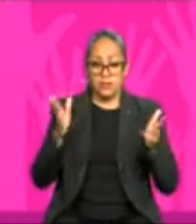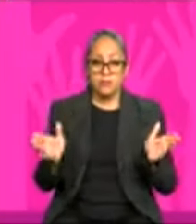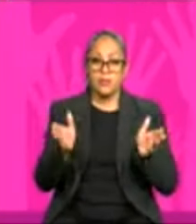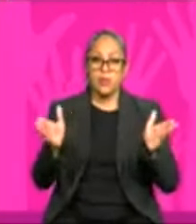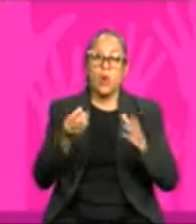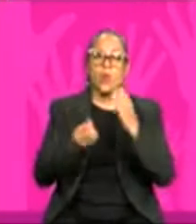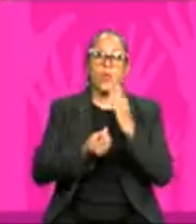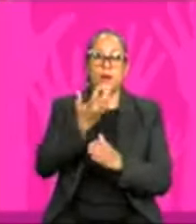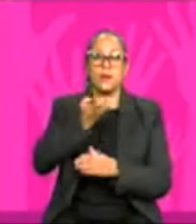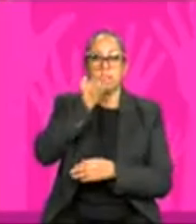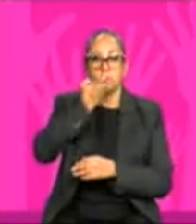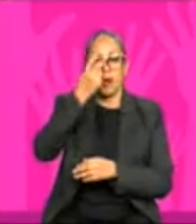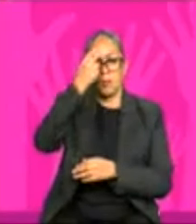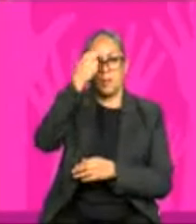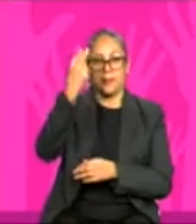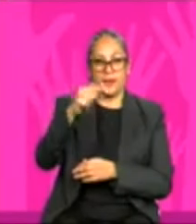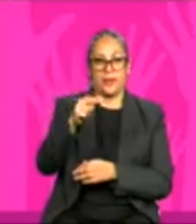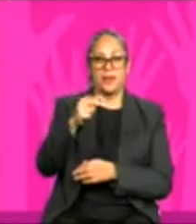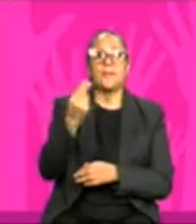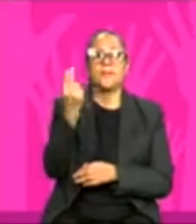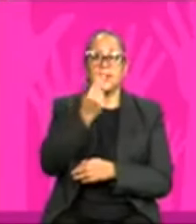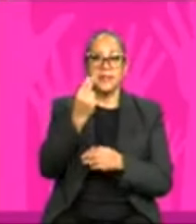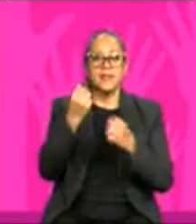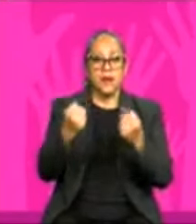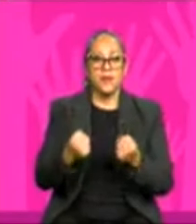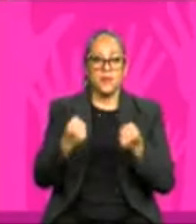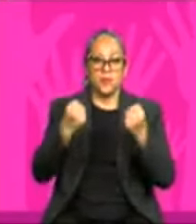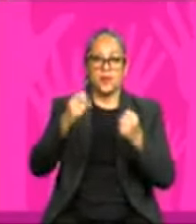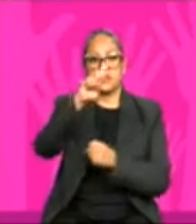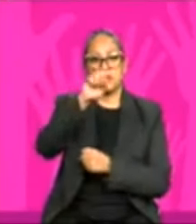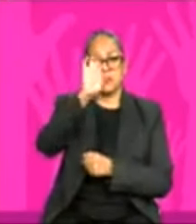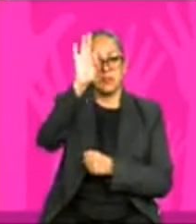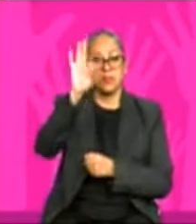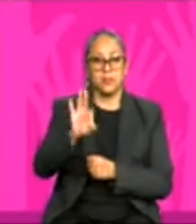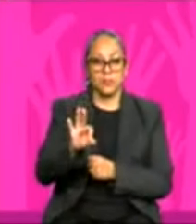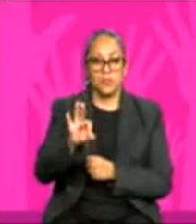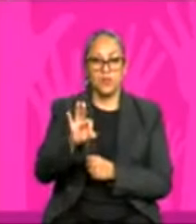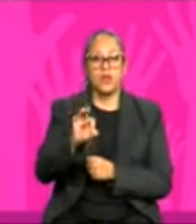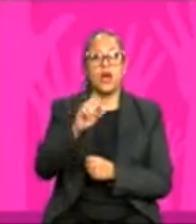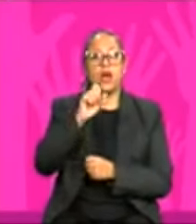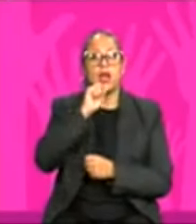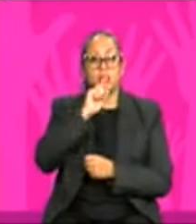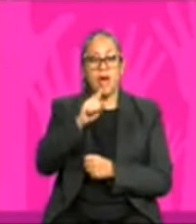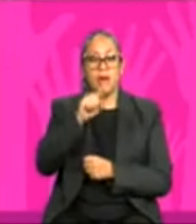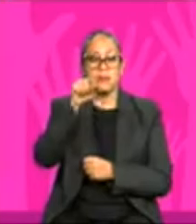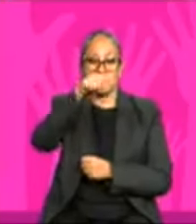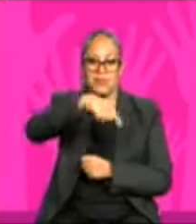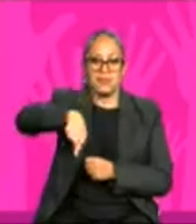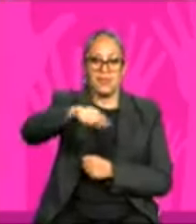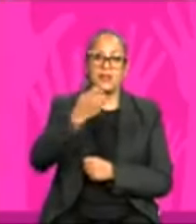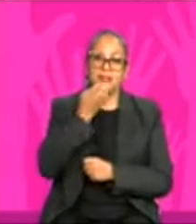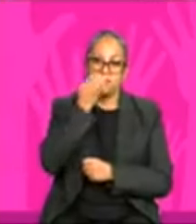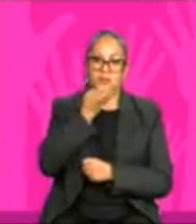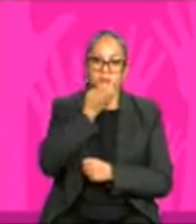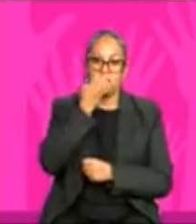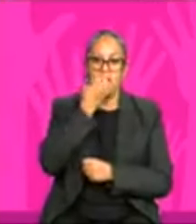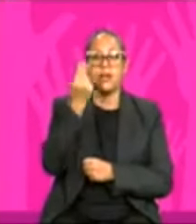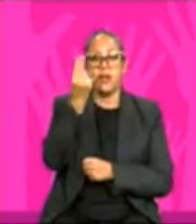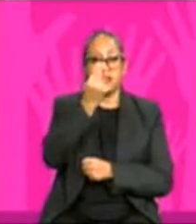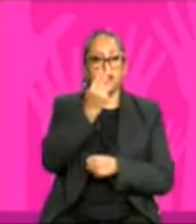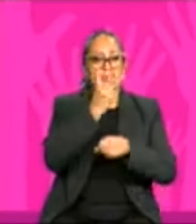mexicana. Vamos a fortalecer al 100% la infraestructura educativa. Vamos a